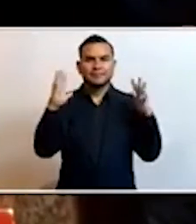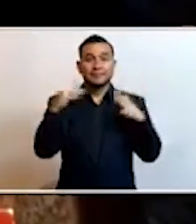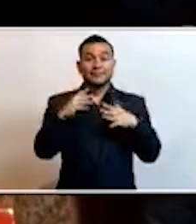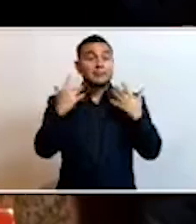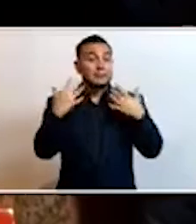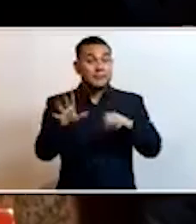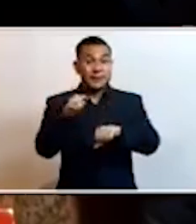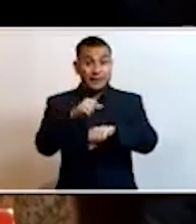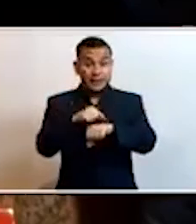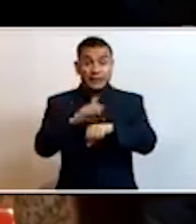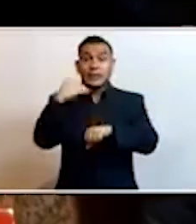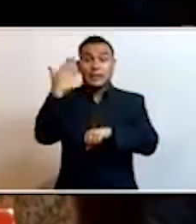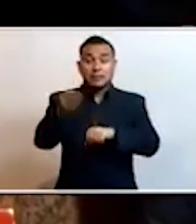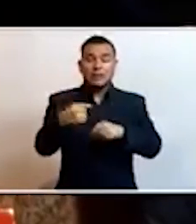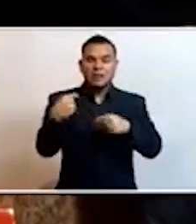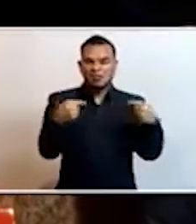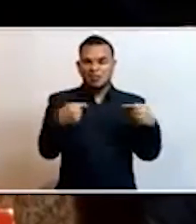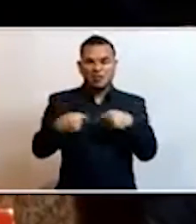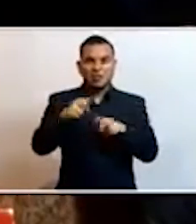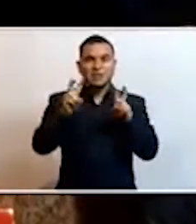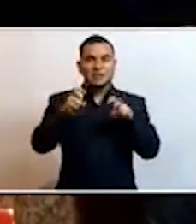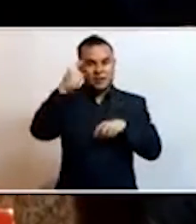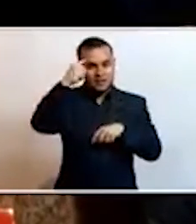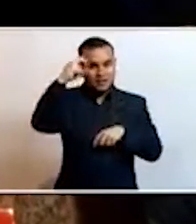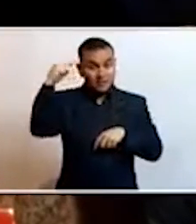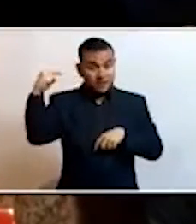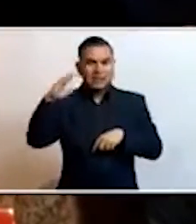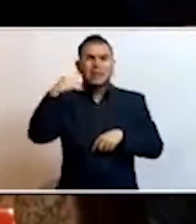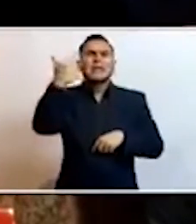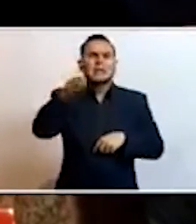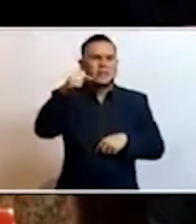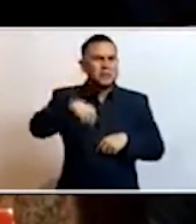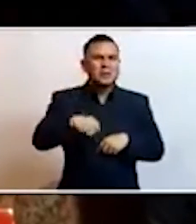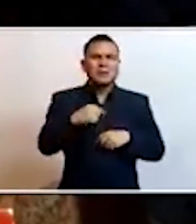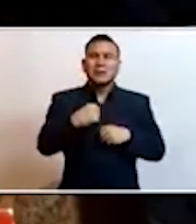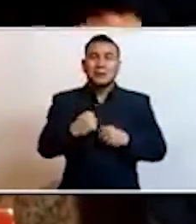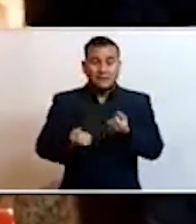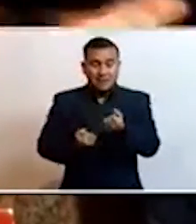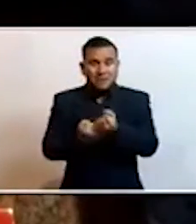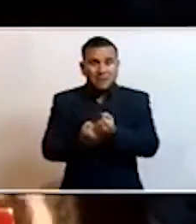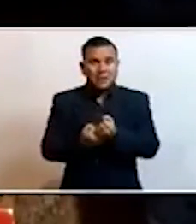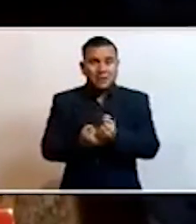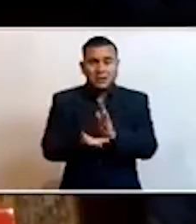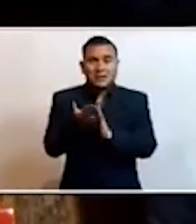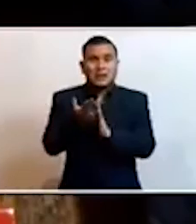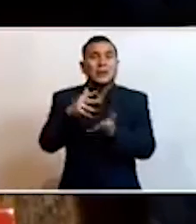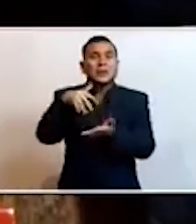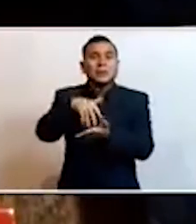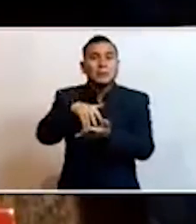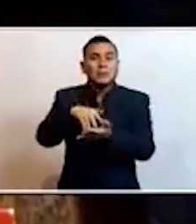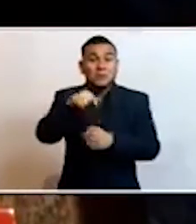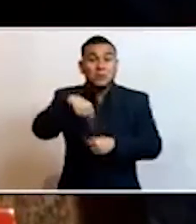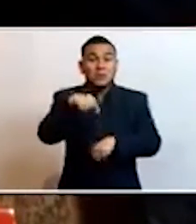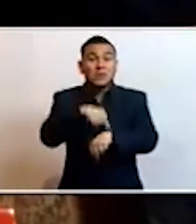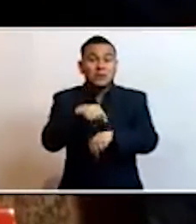Ya habrá tiempo para la política, para la campaña, ahí nos vamos a dar duro, ahí vamos a discutir, ahí vamos, bueno, como sea, pero ahorita no es el